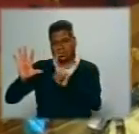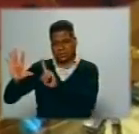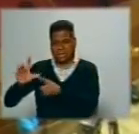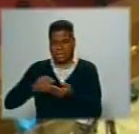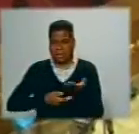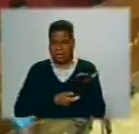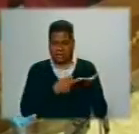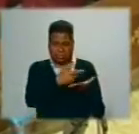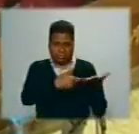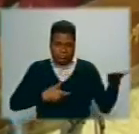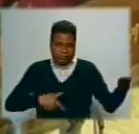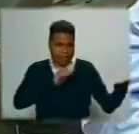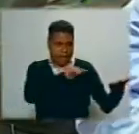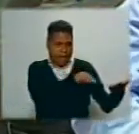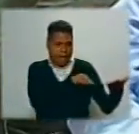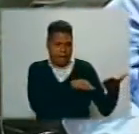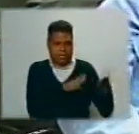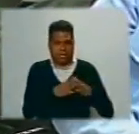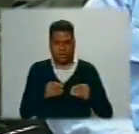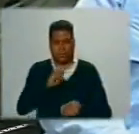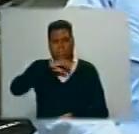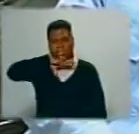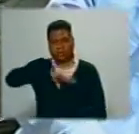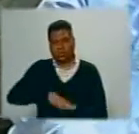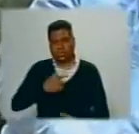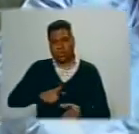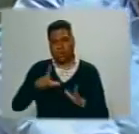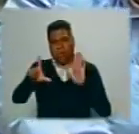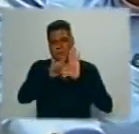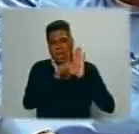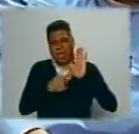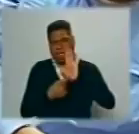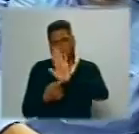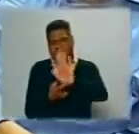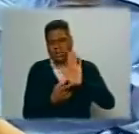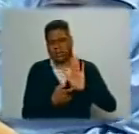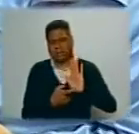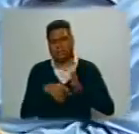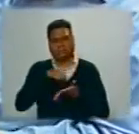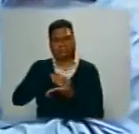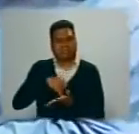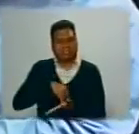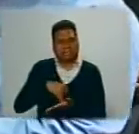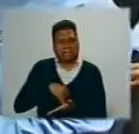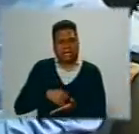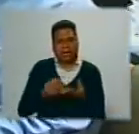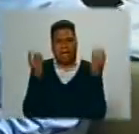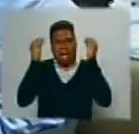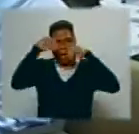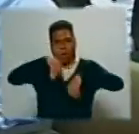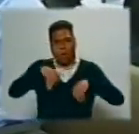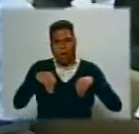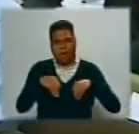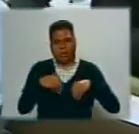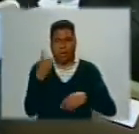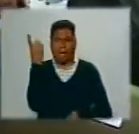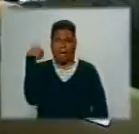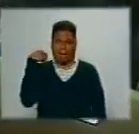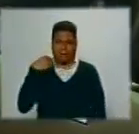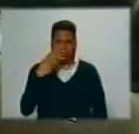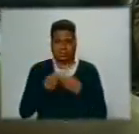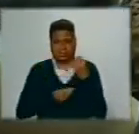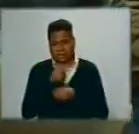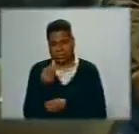se alega de su deber histórico y legal al pretender debilitar al Acuerdo de Ginebra, recomendando que la